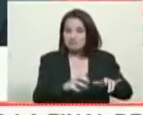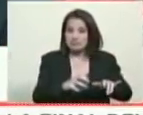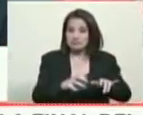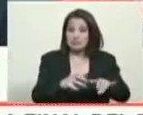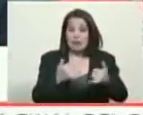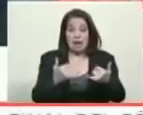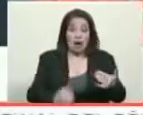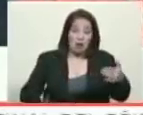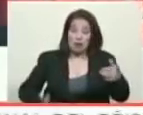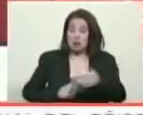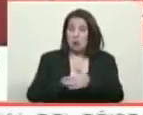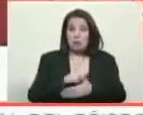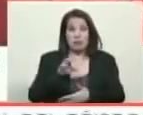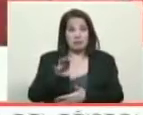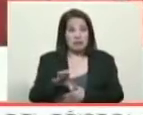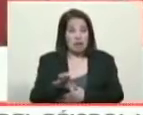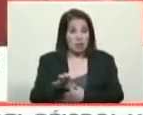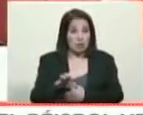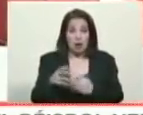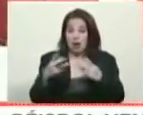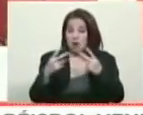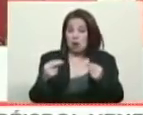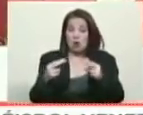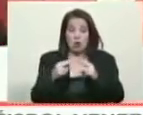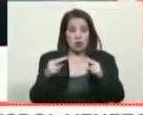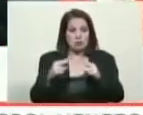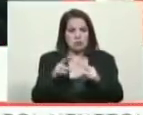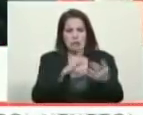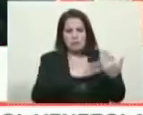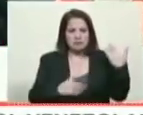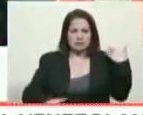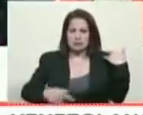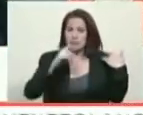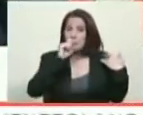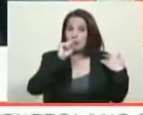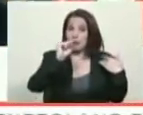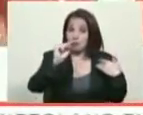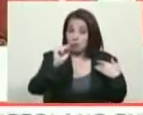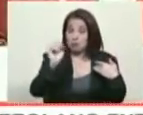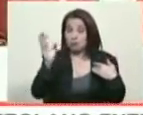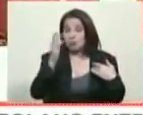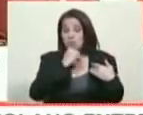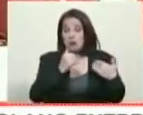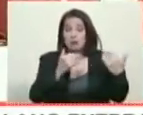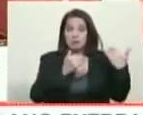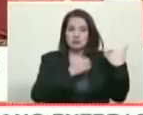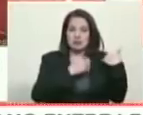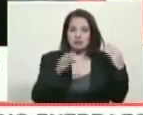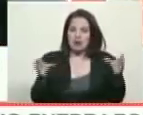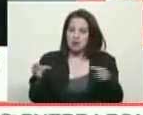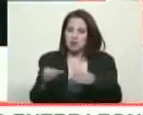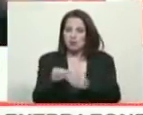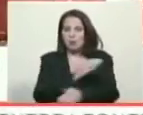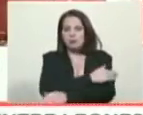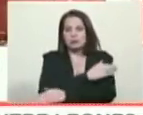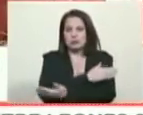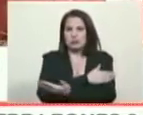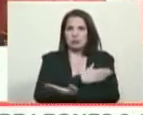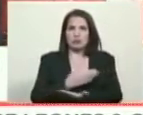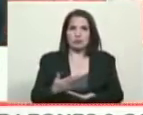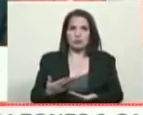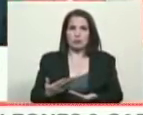todo vinieron al desconocimiento es una irresponsabilidad política que no podemos